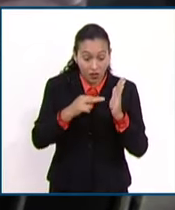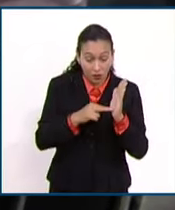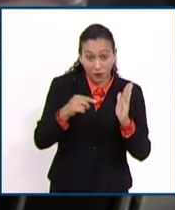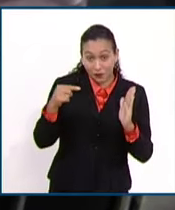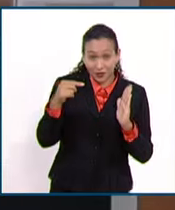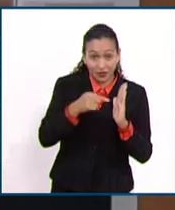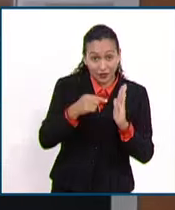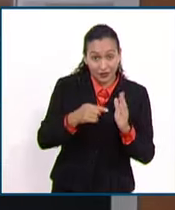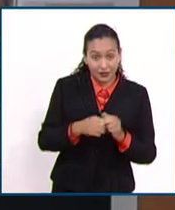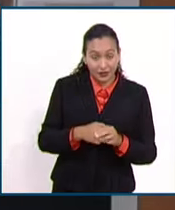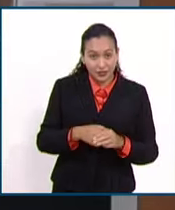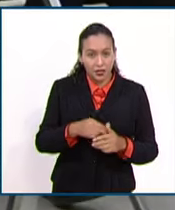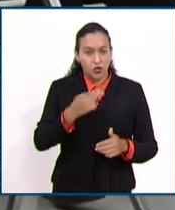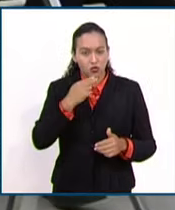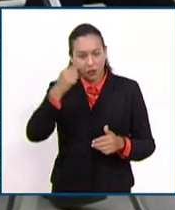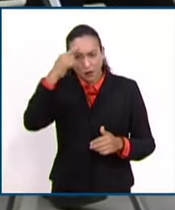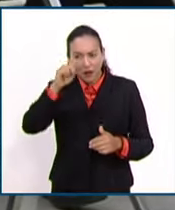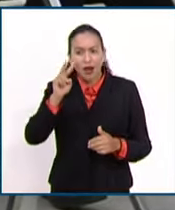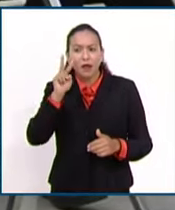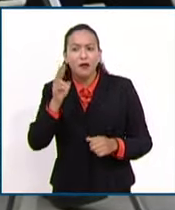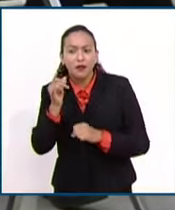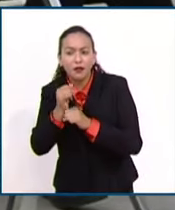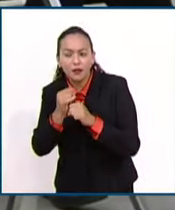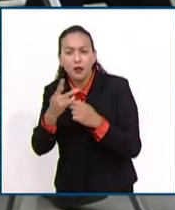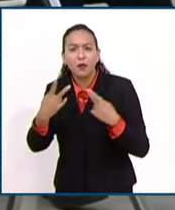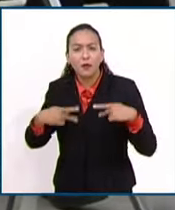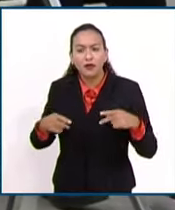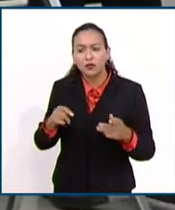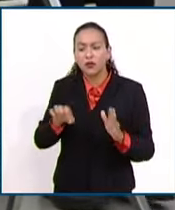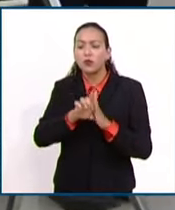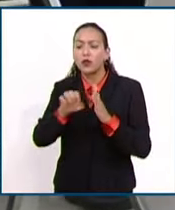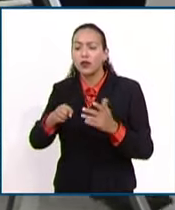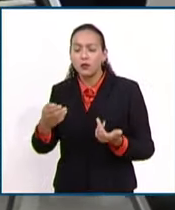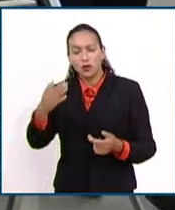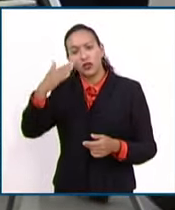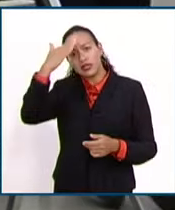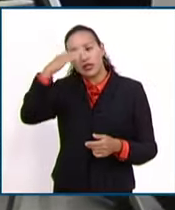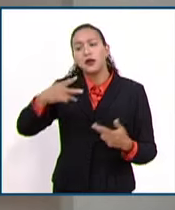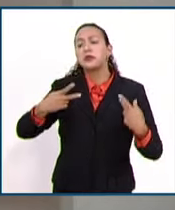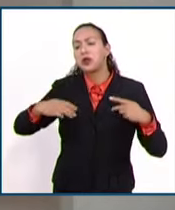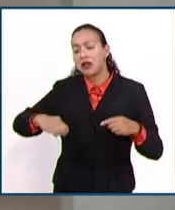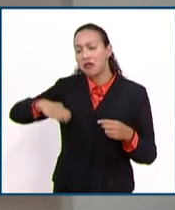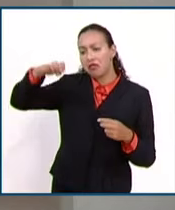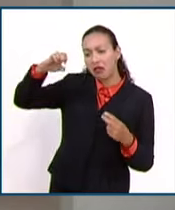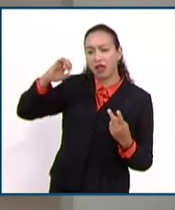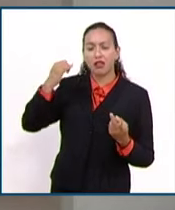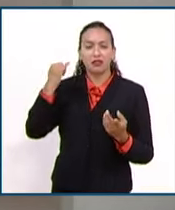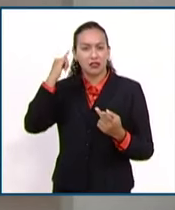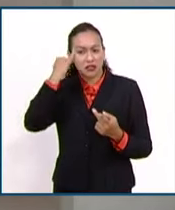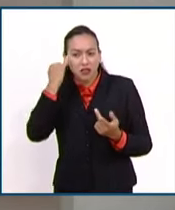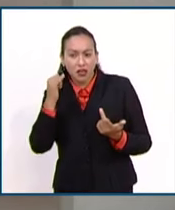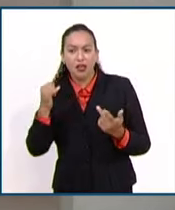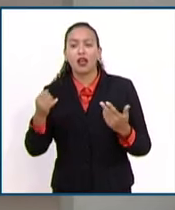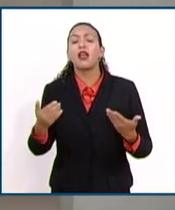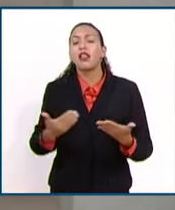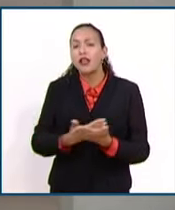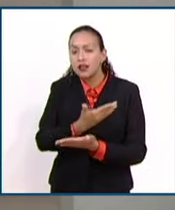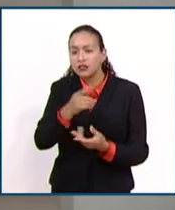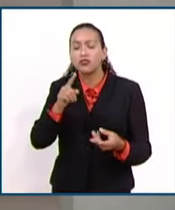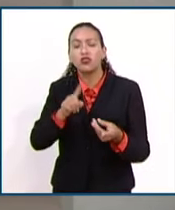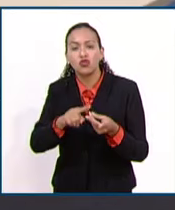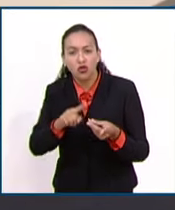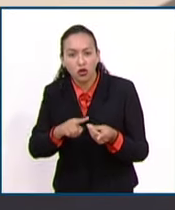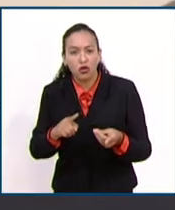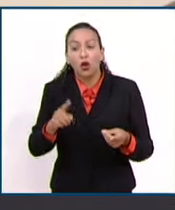un contenido basado en categorías sospechosas, tales como el origen étnico, género, edad, discapacidades o cualquier otra que atente contra la